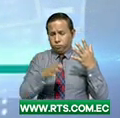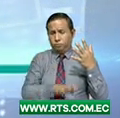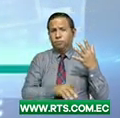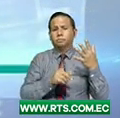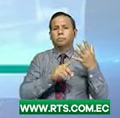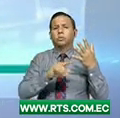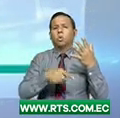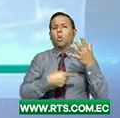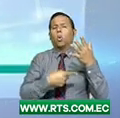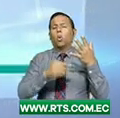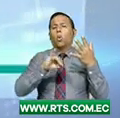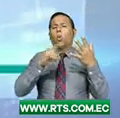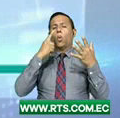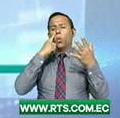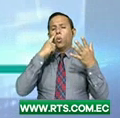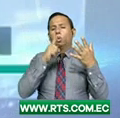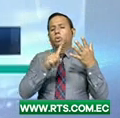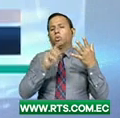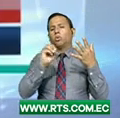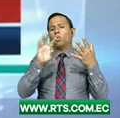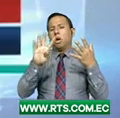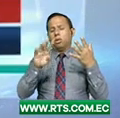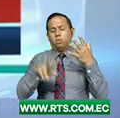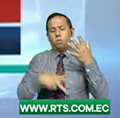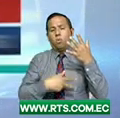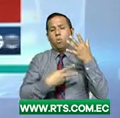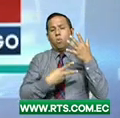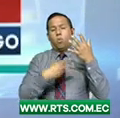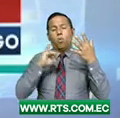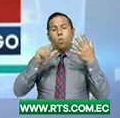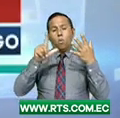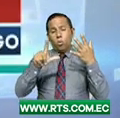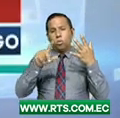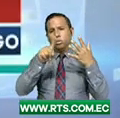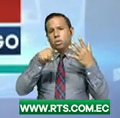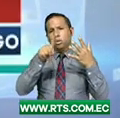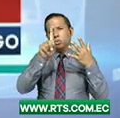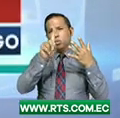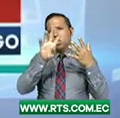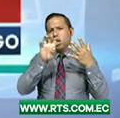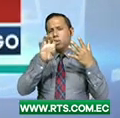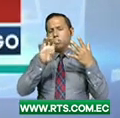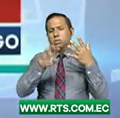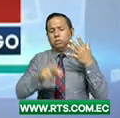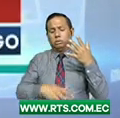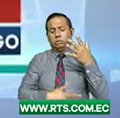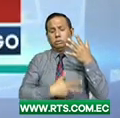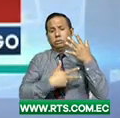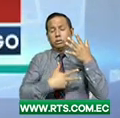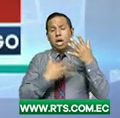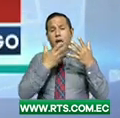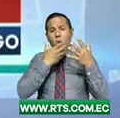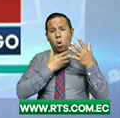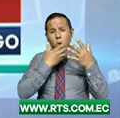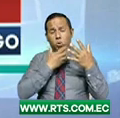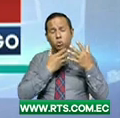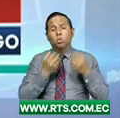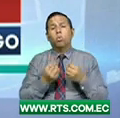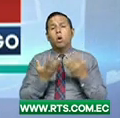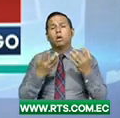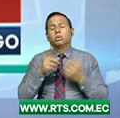tuvo 104 asesinatos, julio 114 y agosto contó con el pico más alto del año,